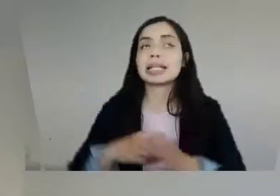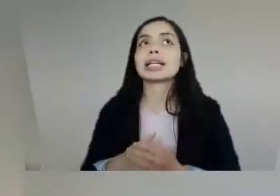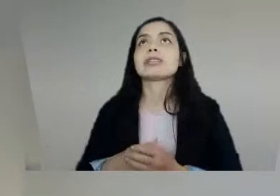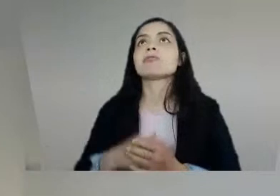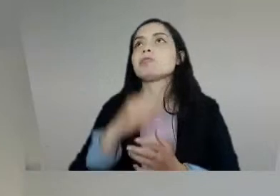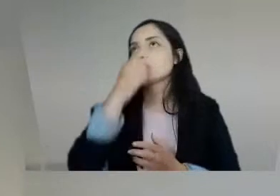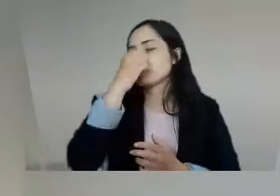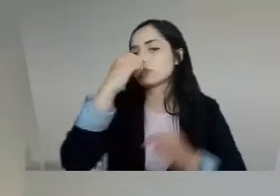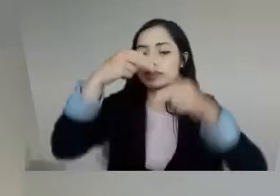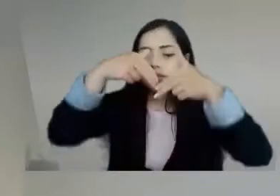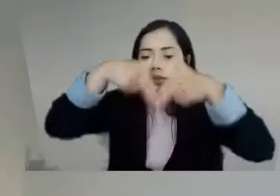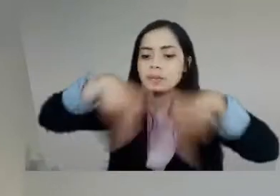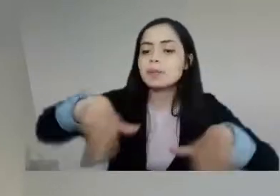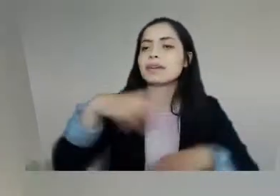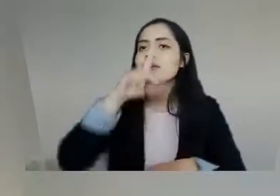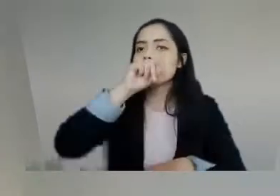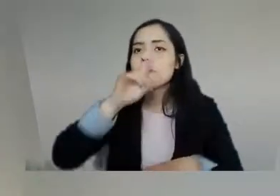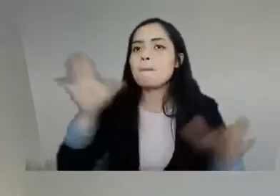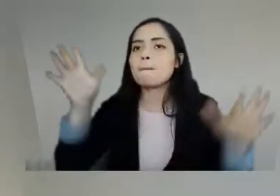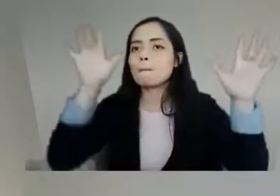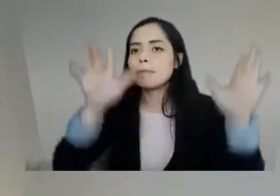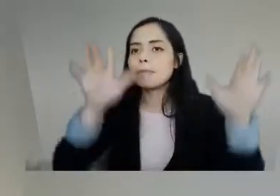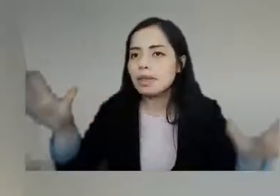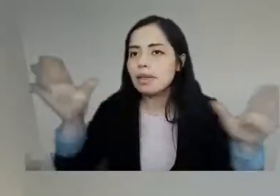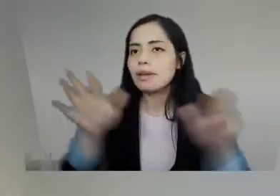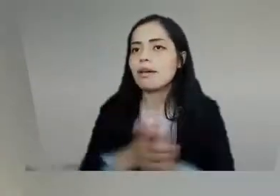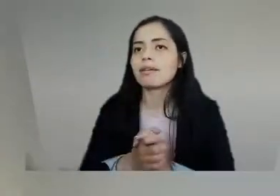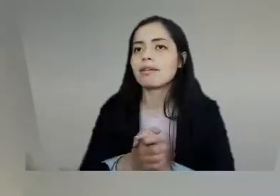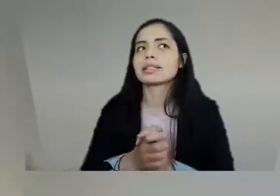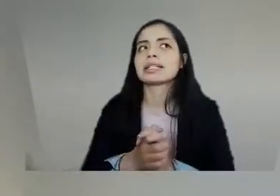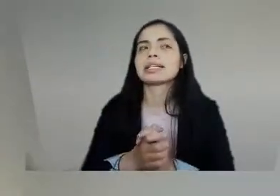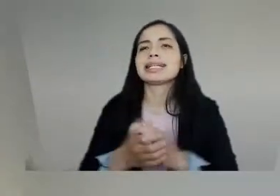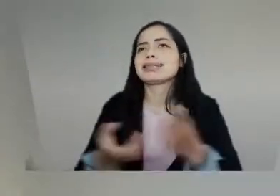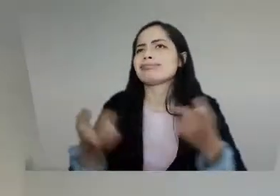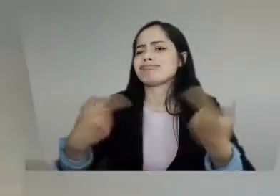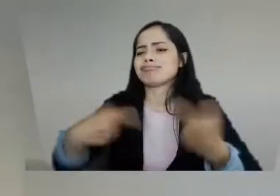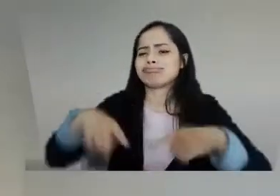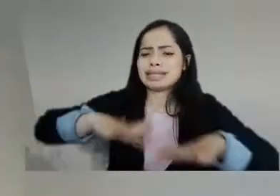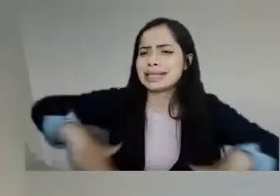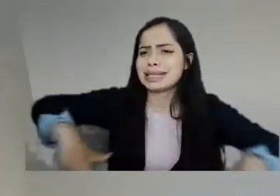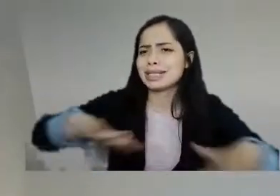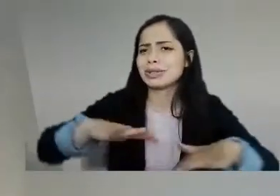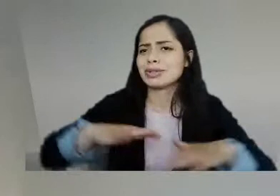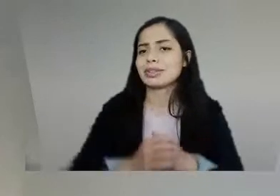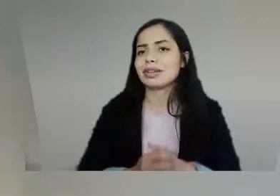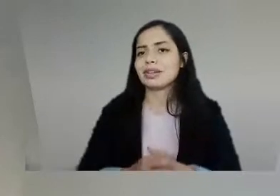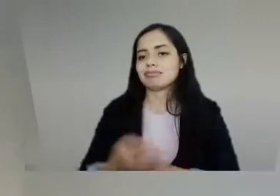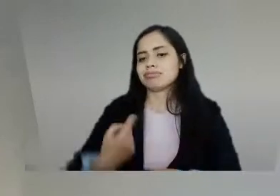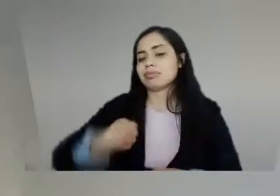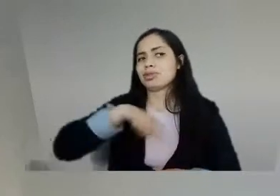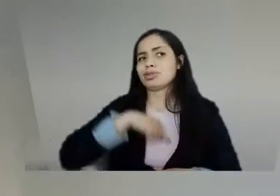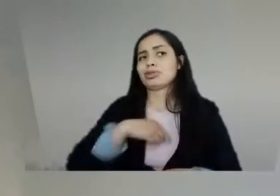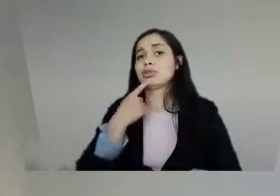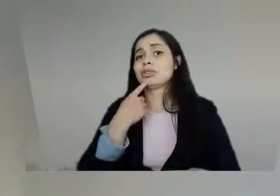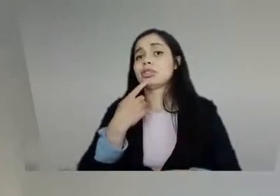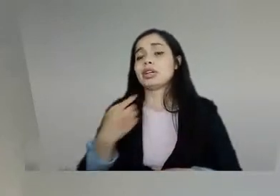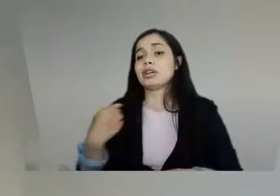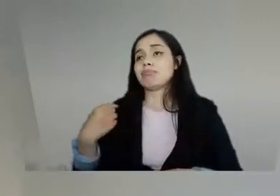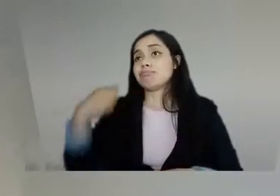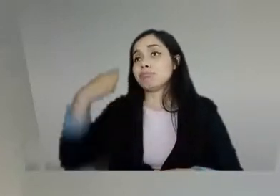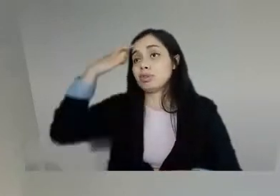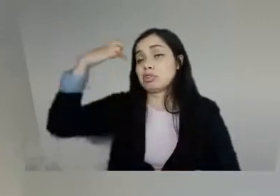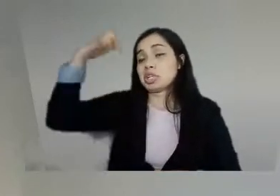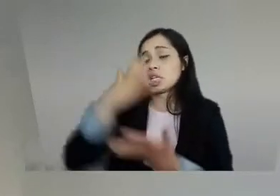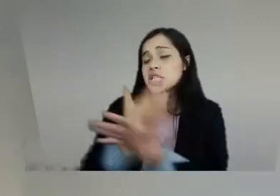territorio y tratar de decirles qué es lo que tienen, porque realmente ellos conocen más que nosotros eso. Entonces, es una especie